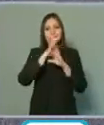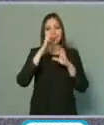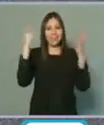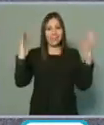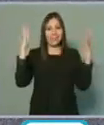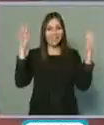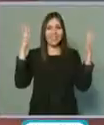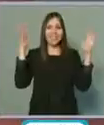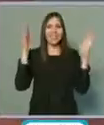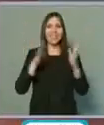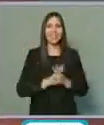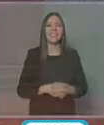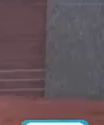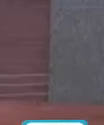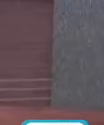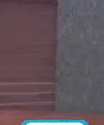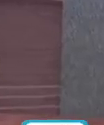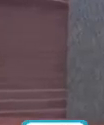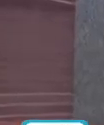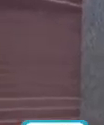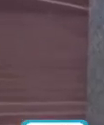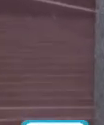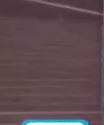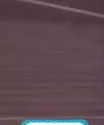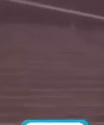¡Venga, muchachos! ¡Venga, venga!